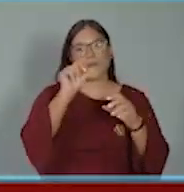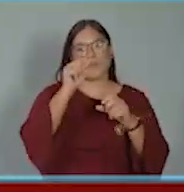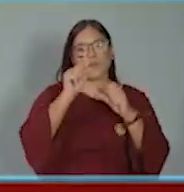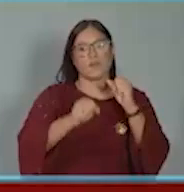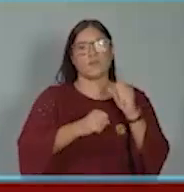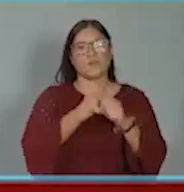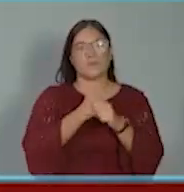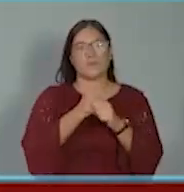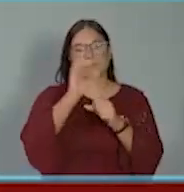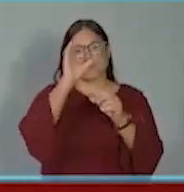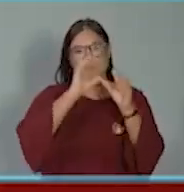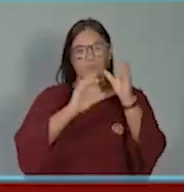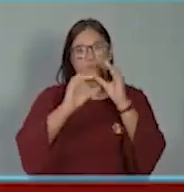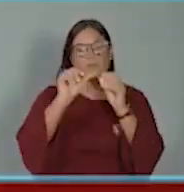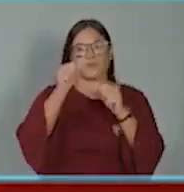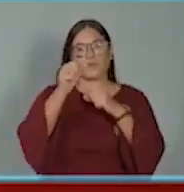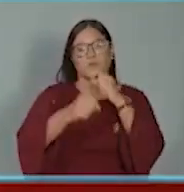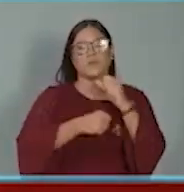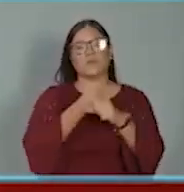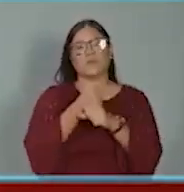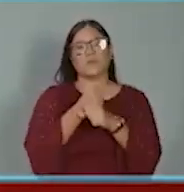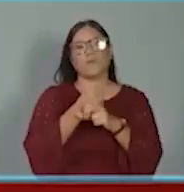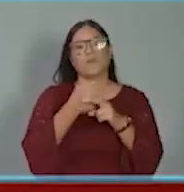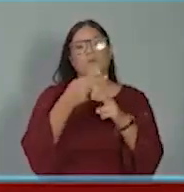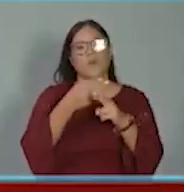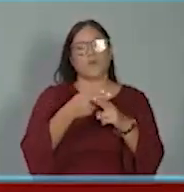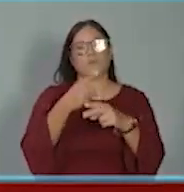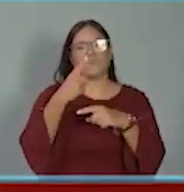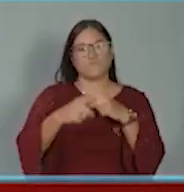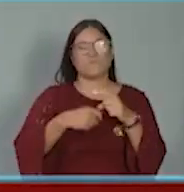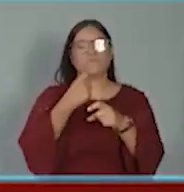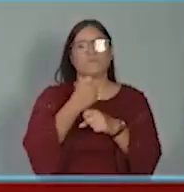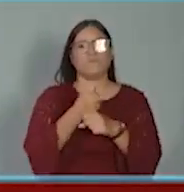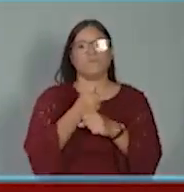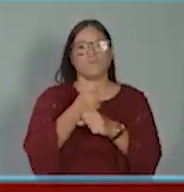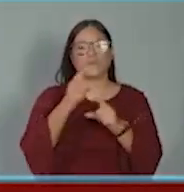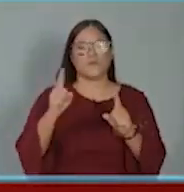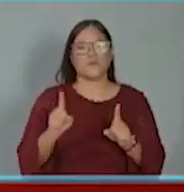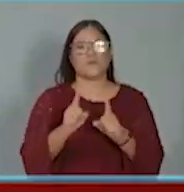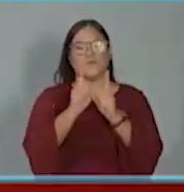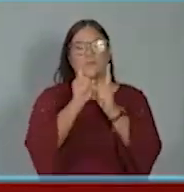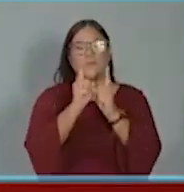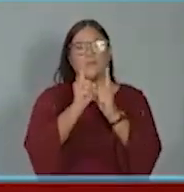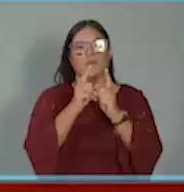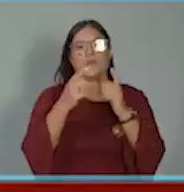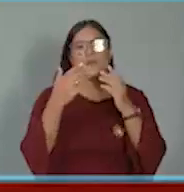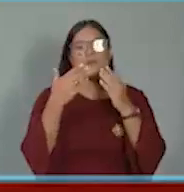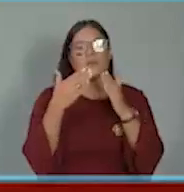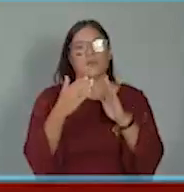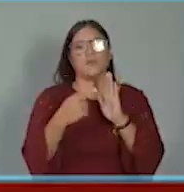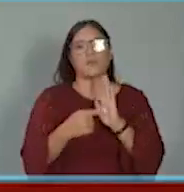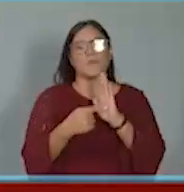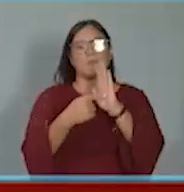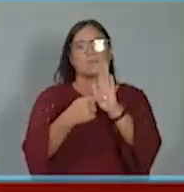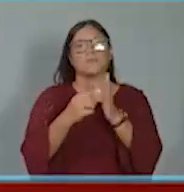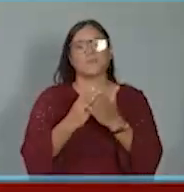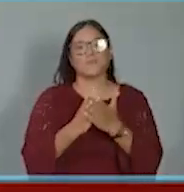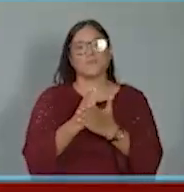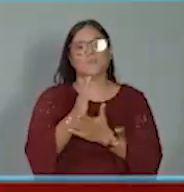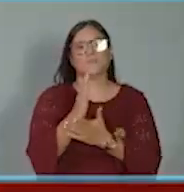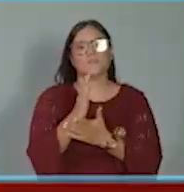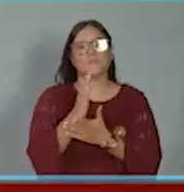y un cada ronda cada década Pues adquiere el nombre de la década que en que se encuentra ya representaban un desafío